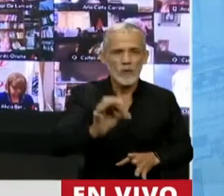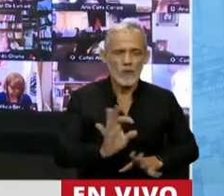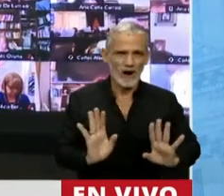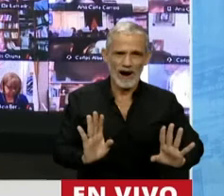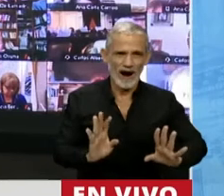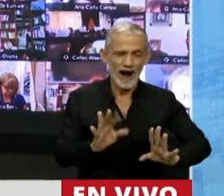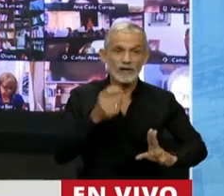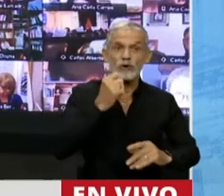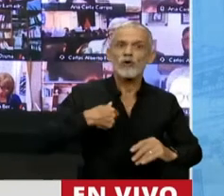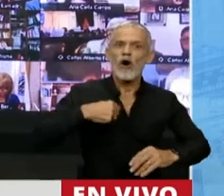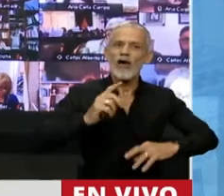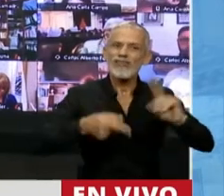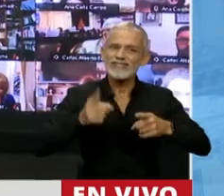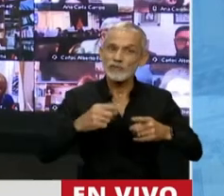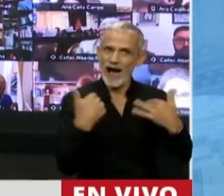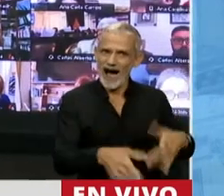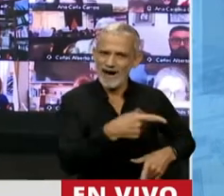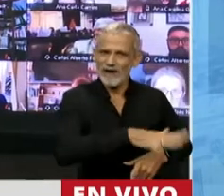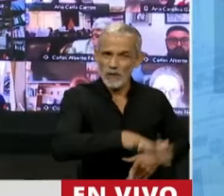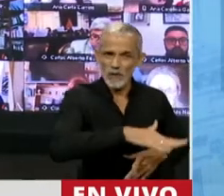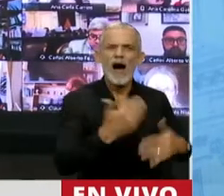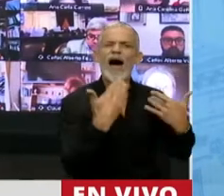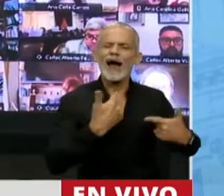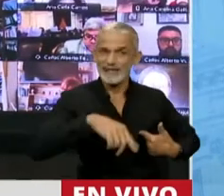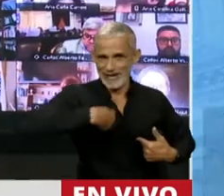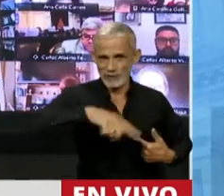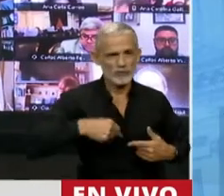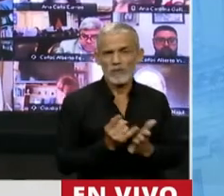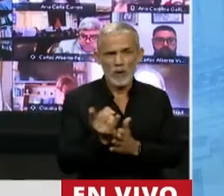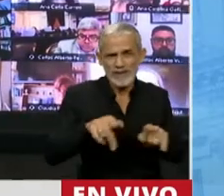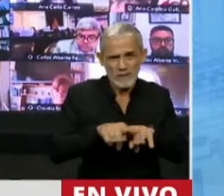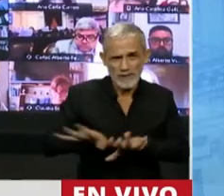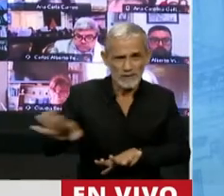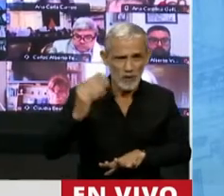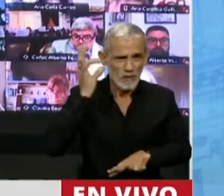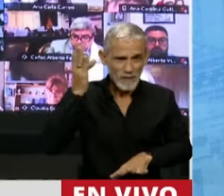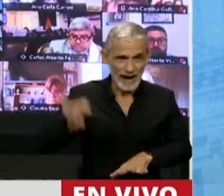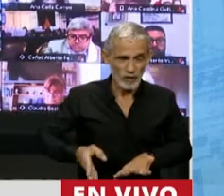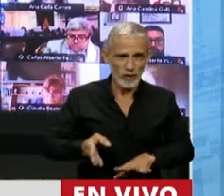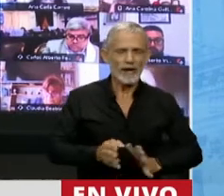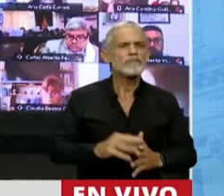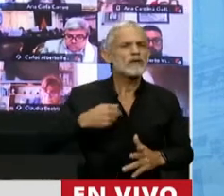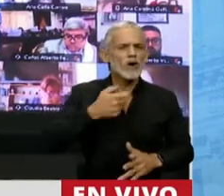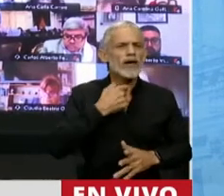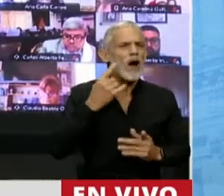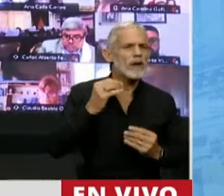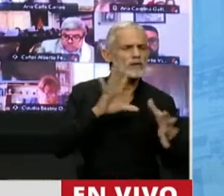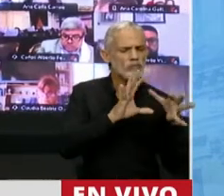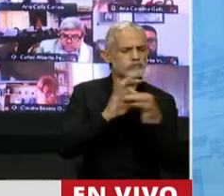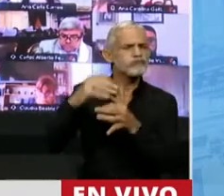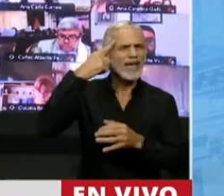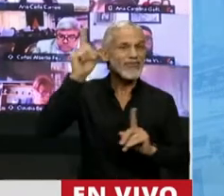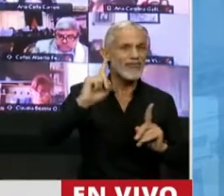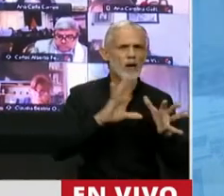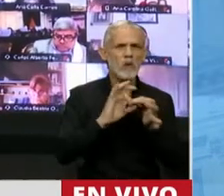nosotros tomamos decisiones a favor de ellos y nos lo van a agradecer de por vida. Eso fue una experiencia. Yo quiero hablar de la coherencia de Diego